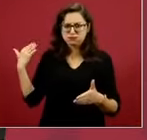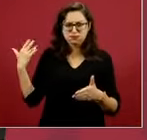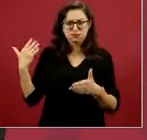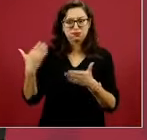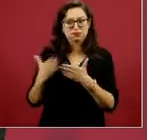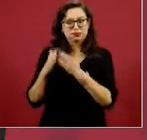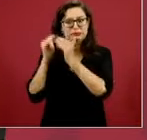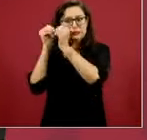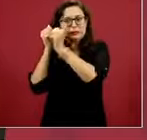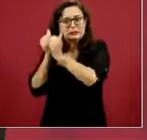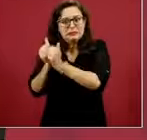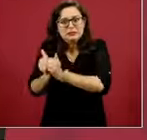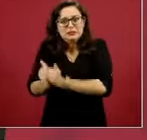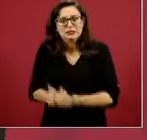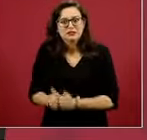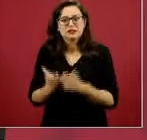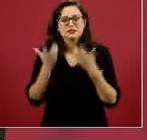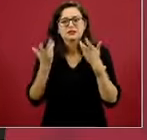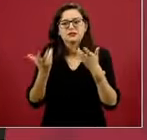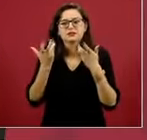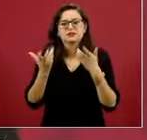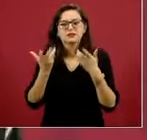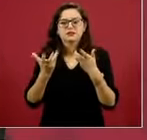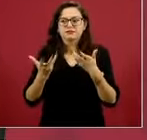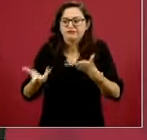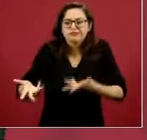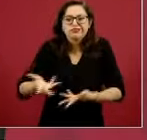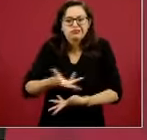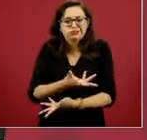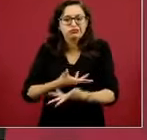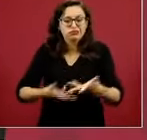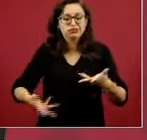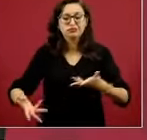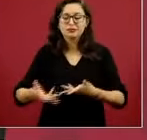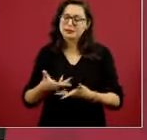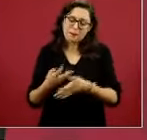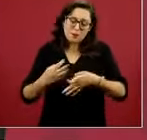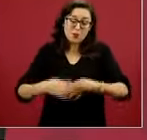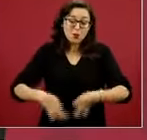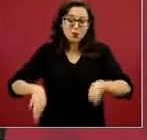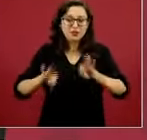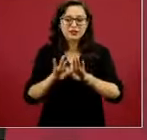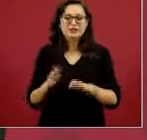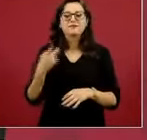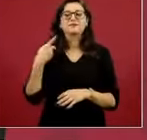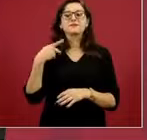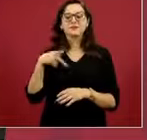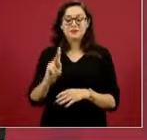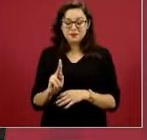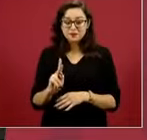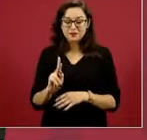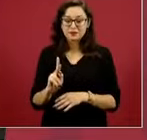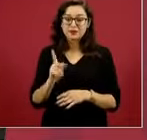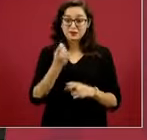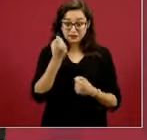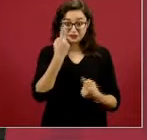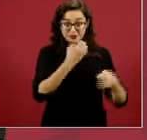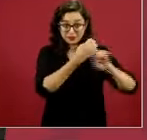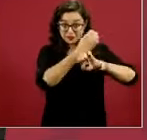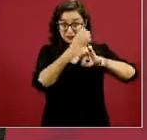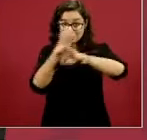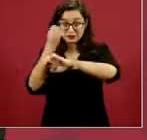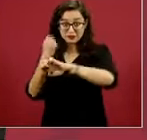de restricción, tengan esta necesidad de convivir y eso es importante. Sin embargo, especialmente en aquellos estados donde